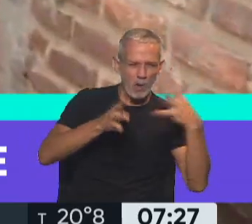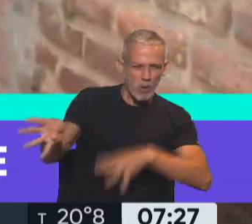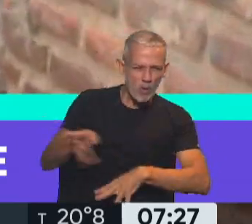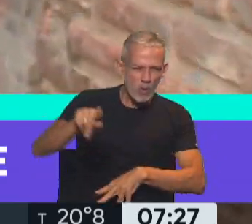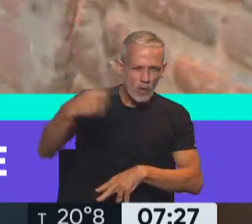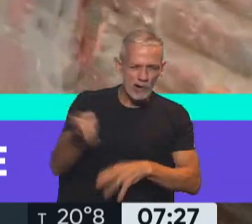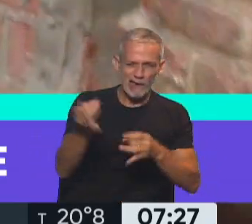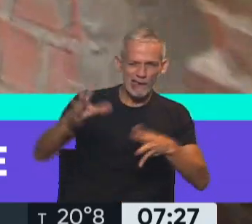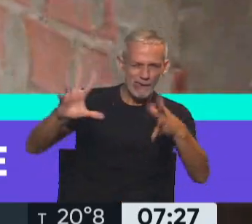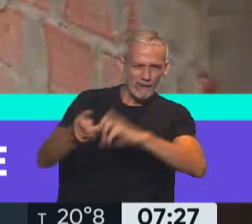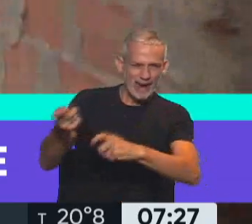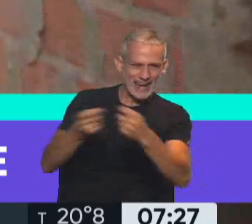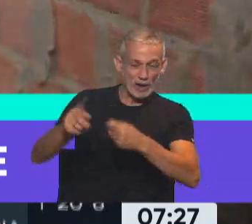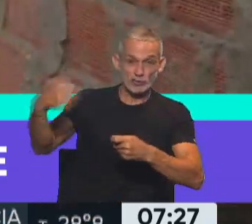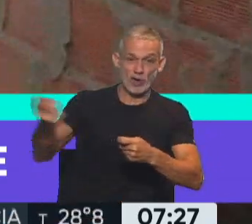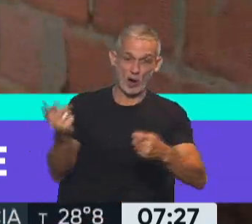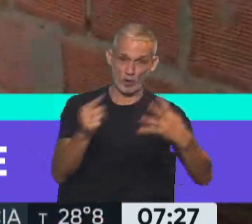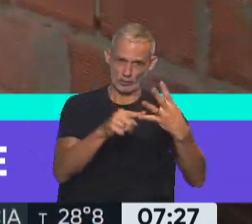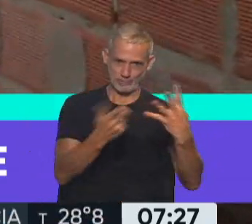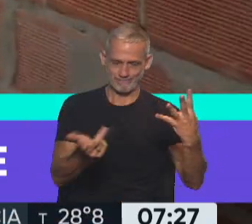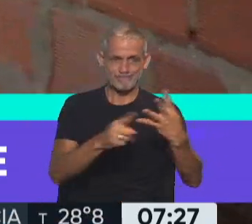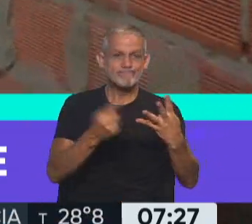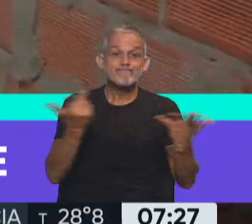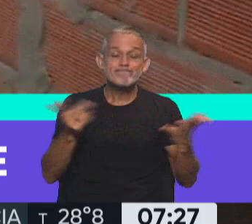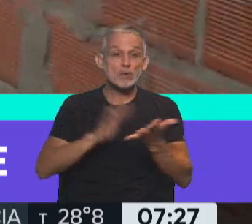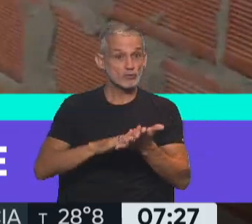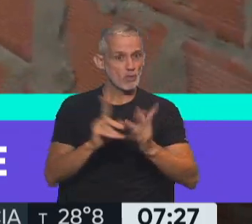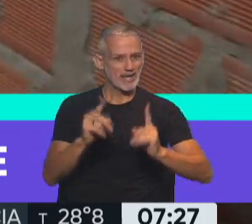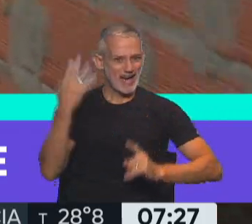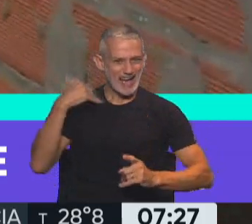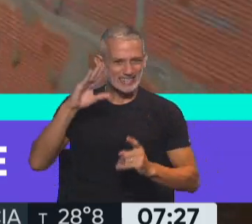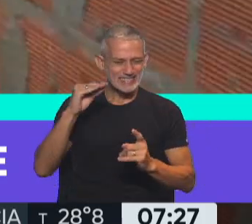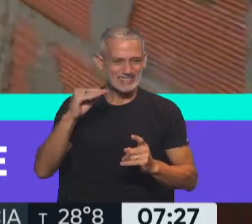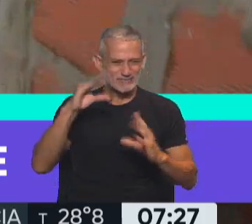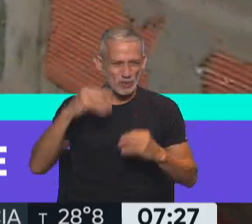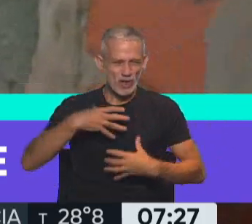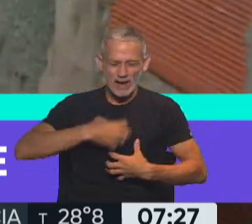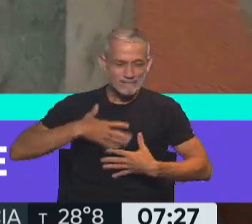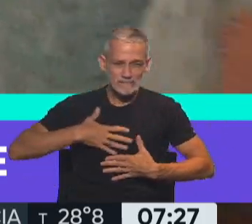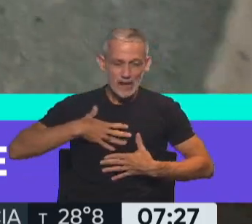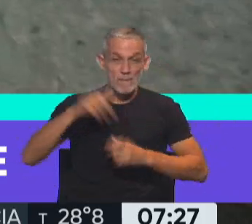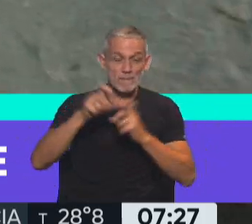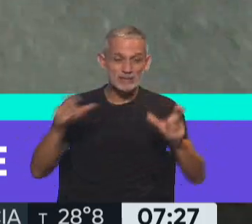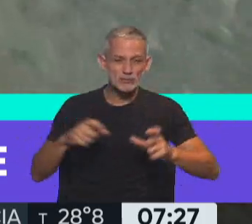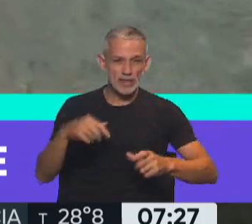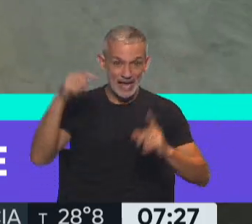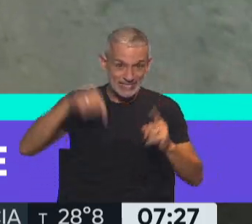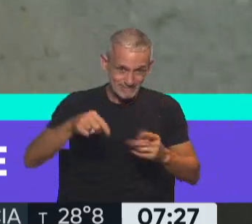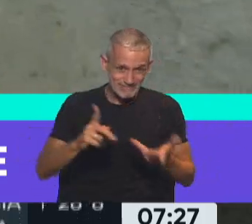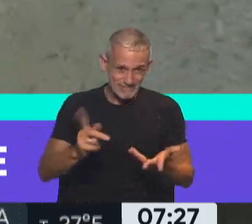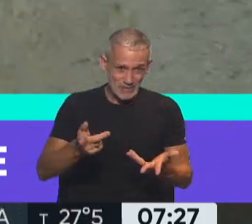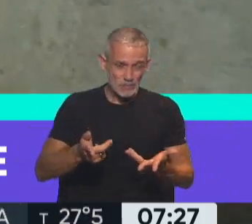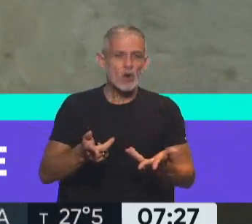venta. La referencia que tenemos en relación a los síntomas que tienen las personas afectadas en este